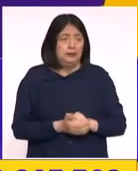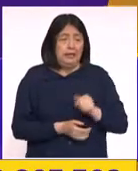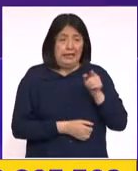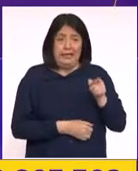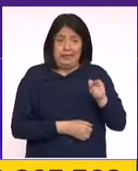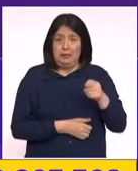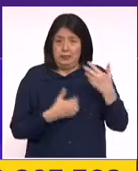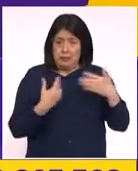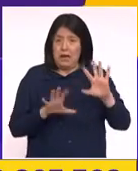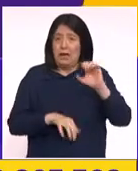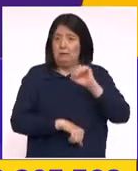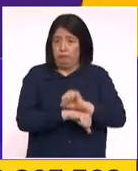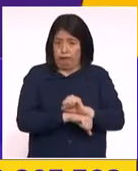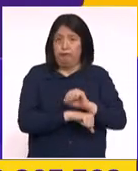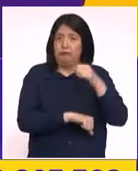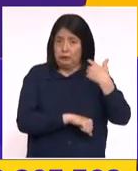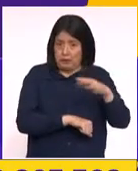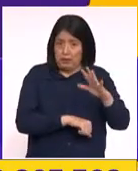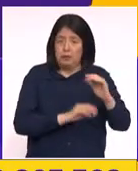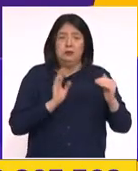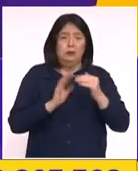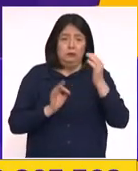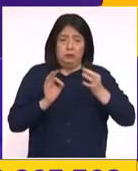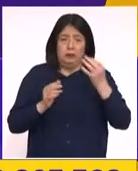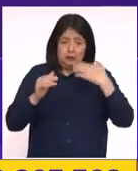se encuentra requisitoriado por la justicia.